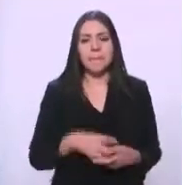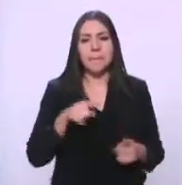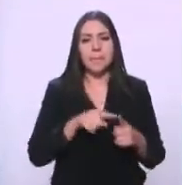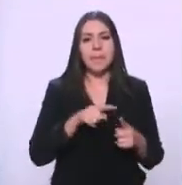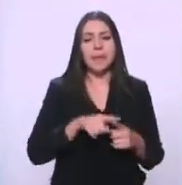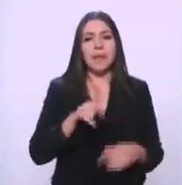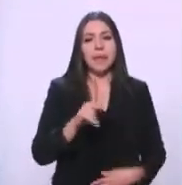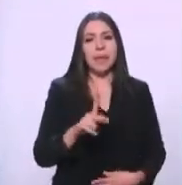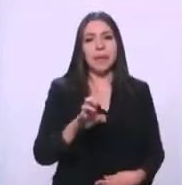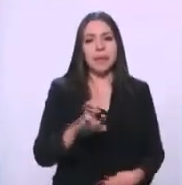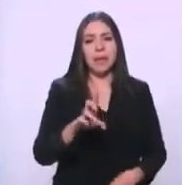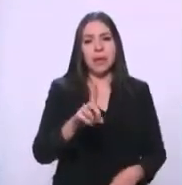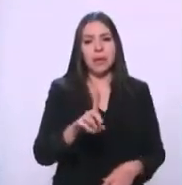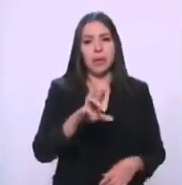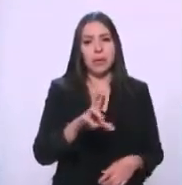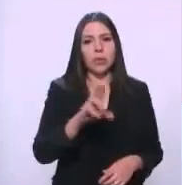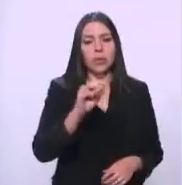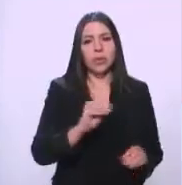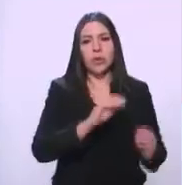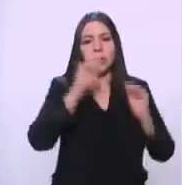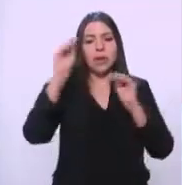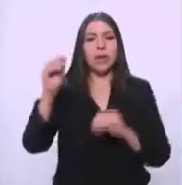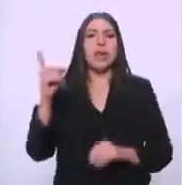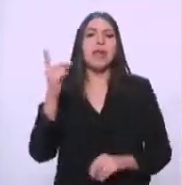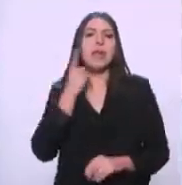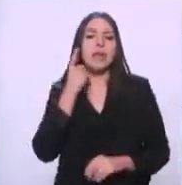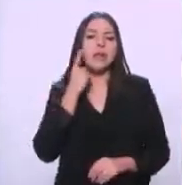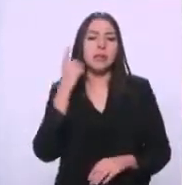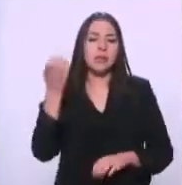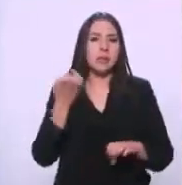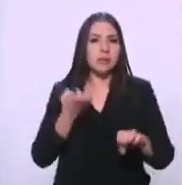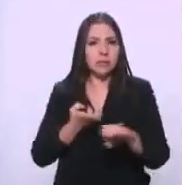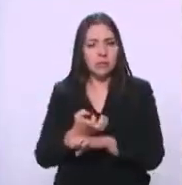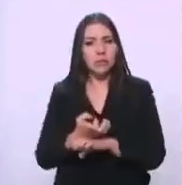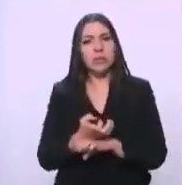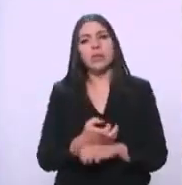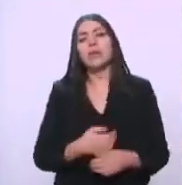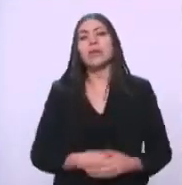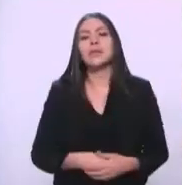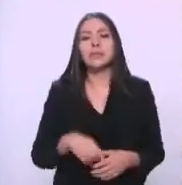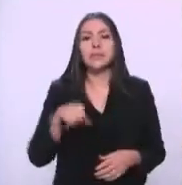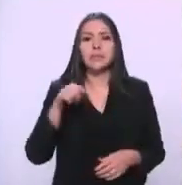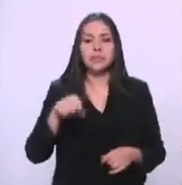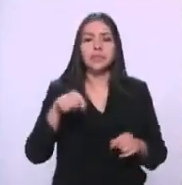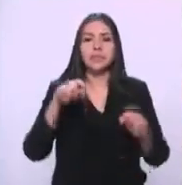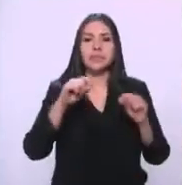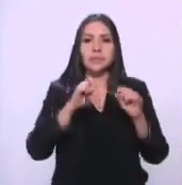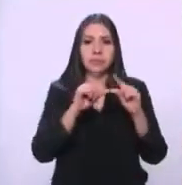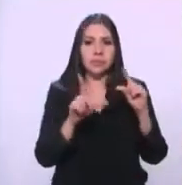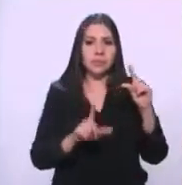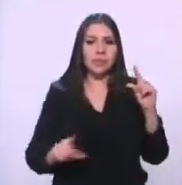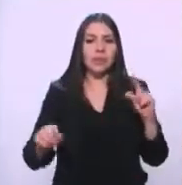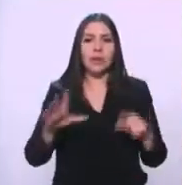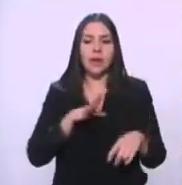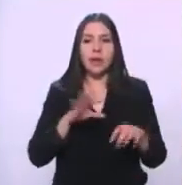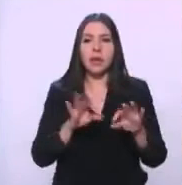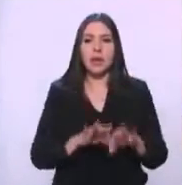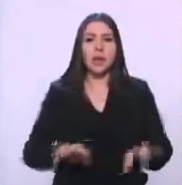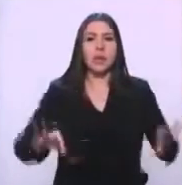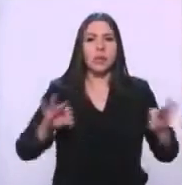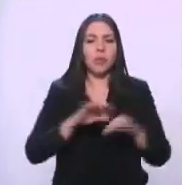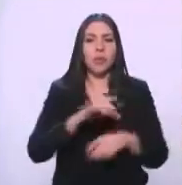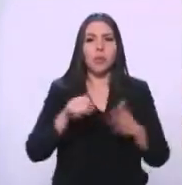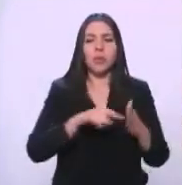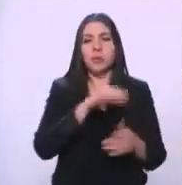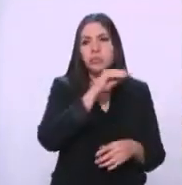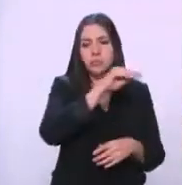va de diputado local, logran varias, o sea, de hecho a nivel nacional tuvieron una cobertura importante,